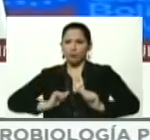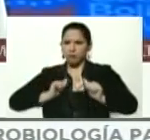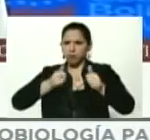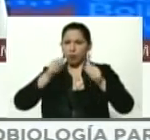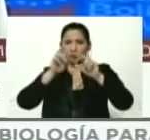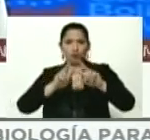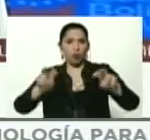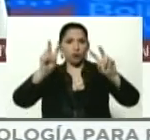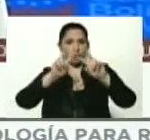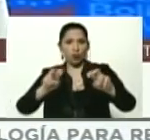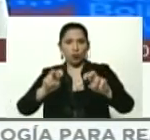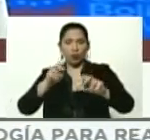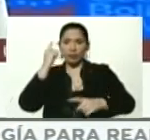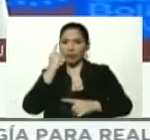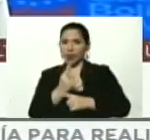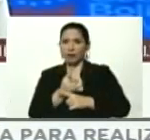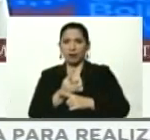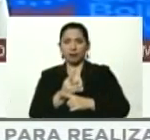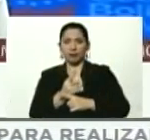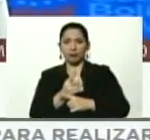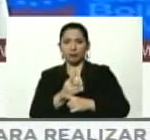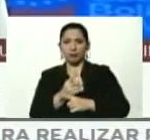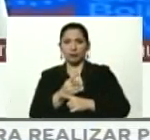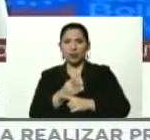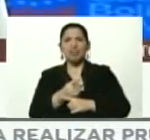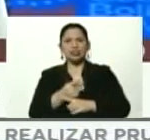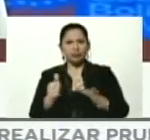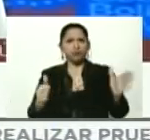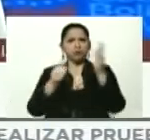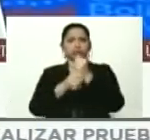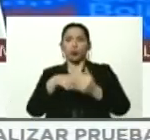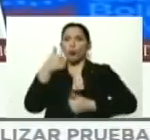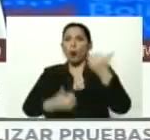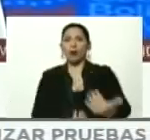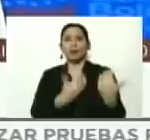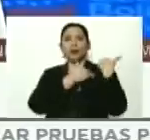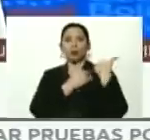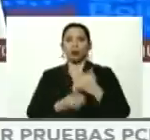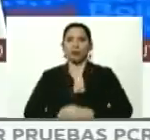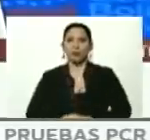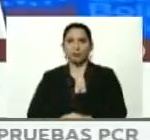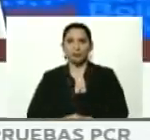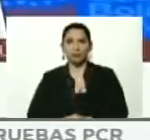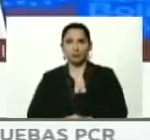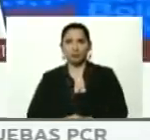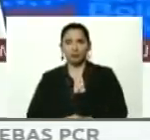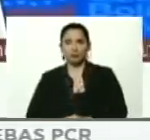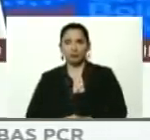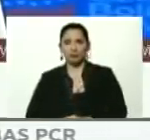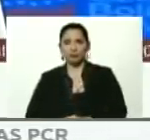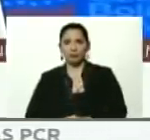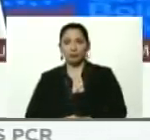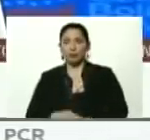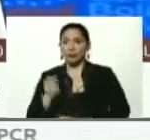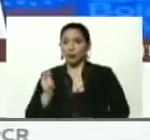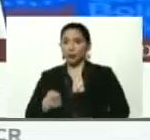las investigaciones pertinentes a efecto de determinar las responsabilidades. Y el